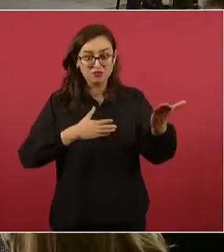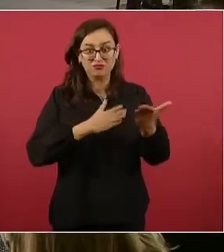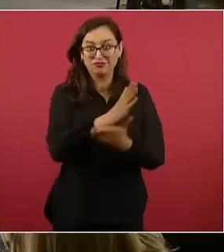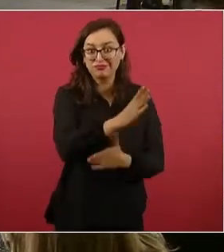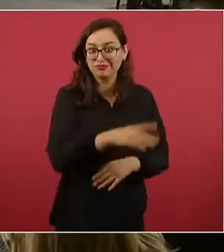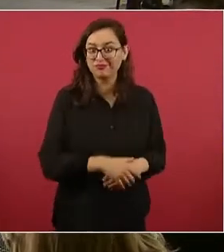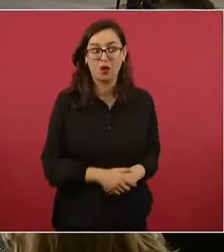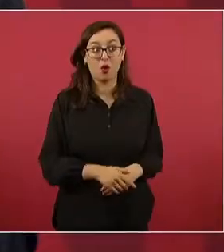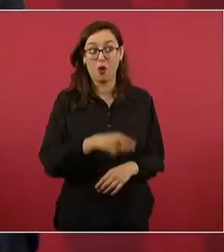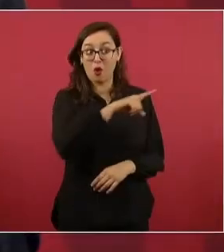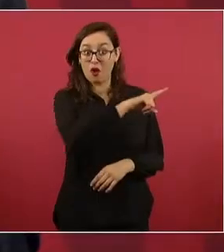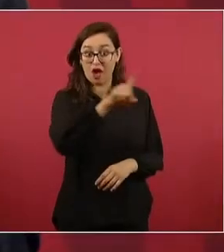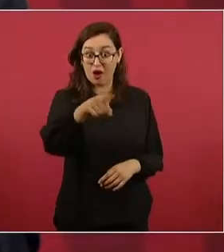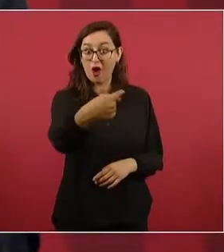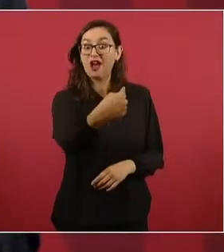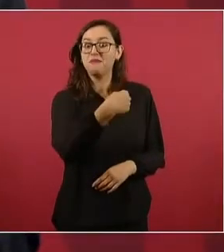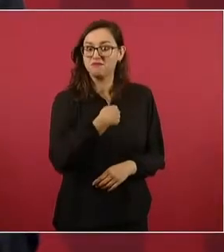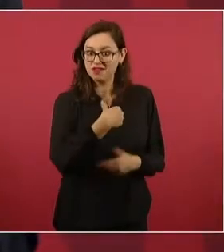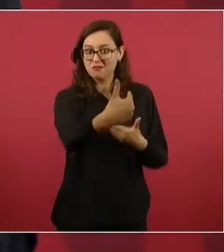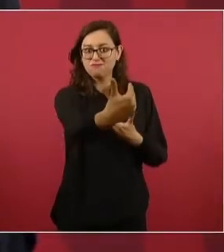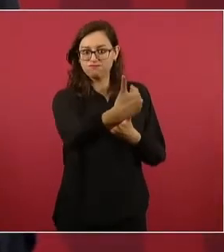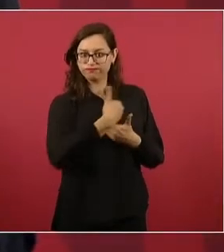me cruzó.